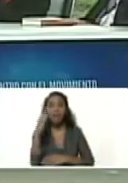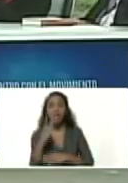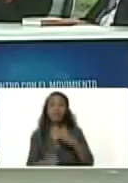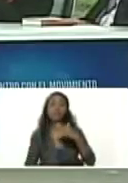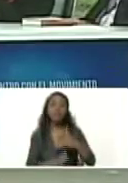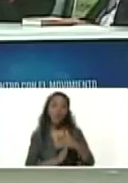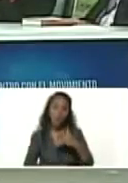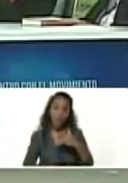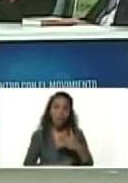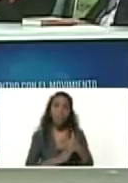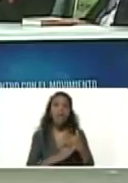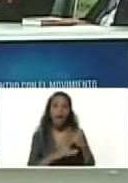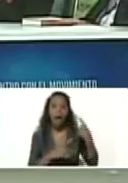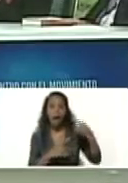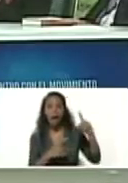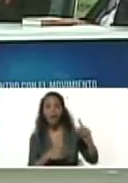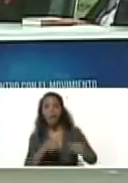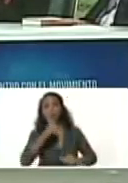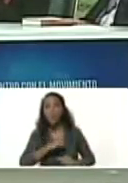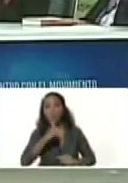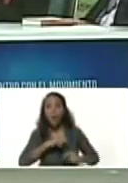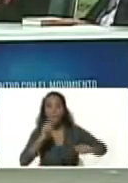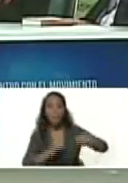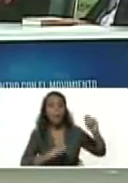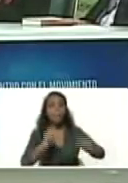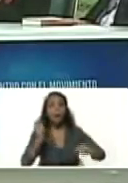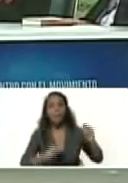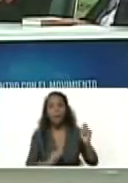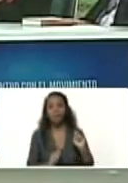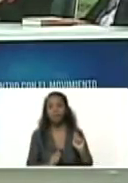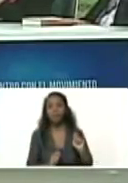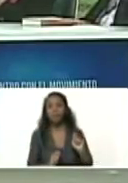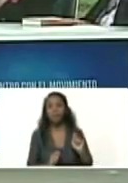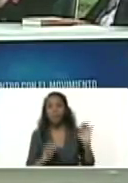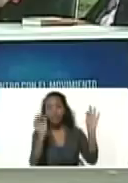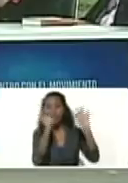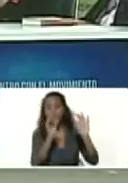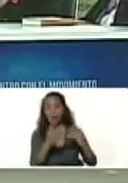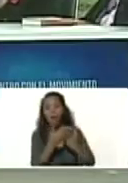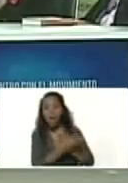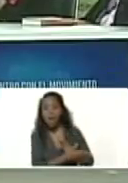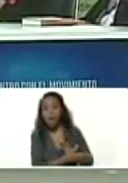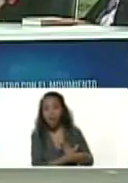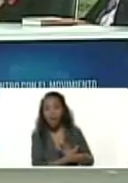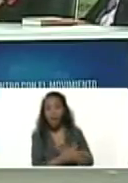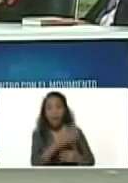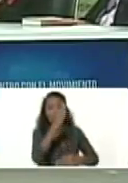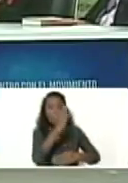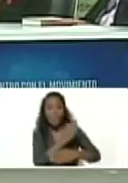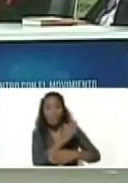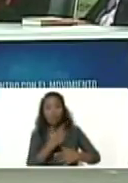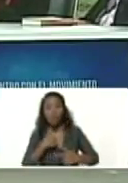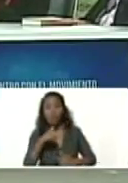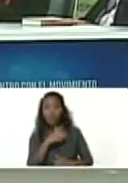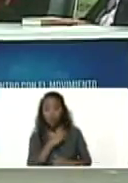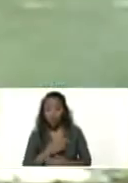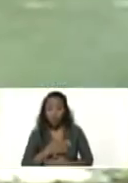todavía aguanta golpe. Ajá. De modo que esa bendición que nosotros